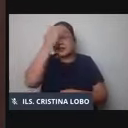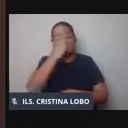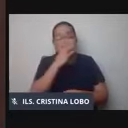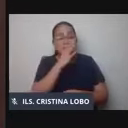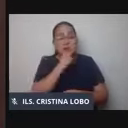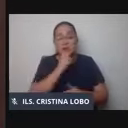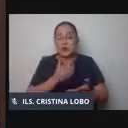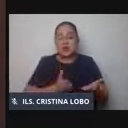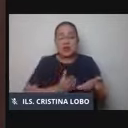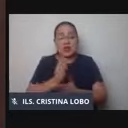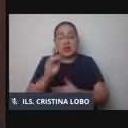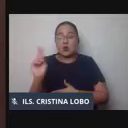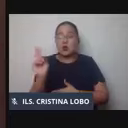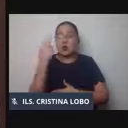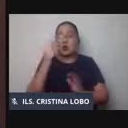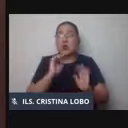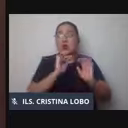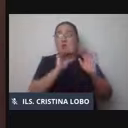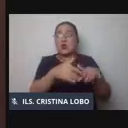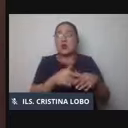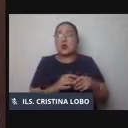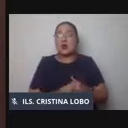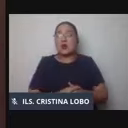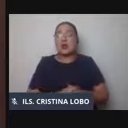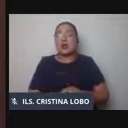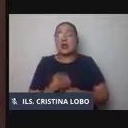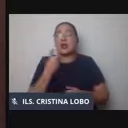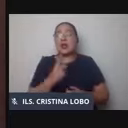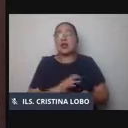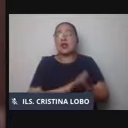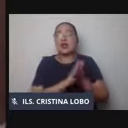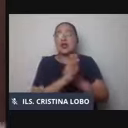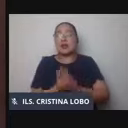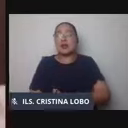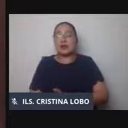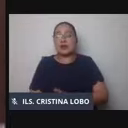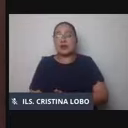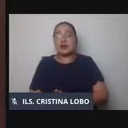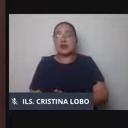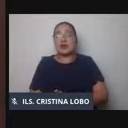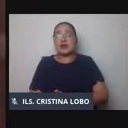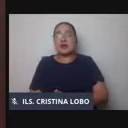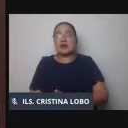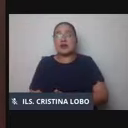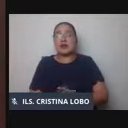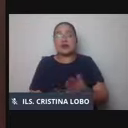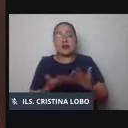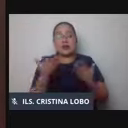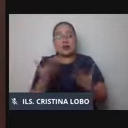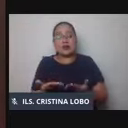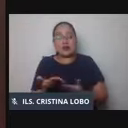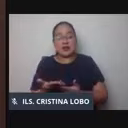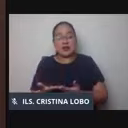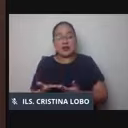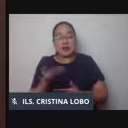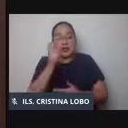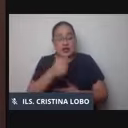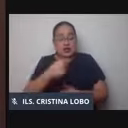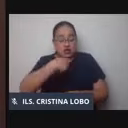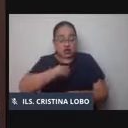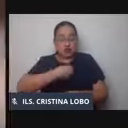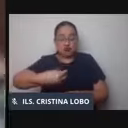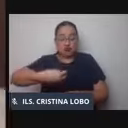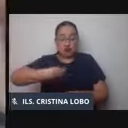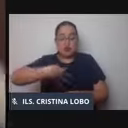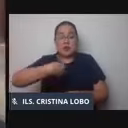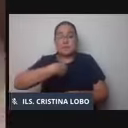a la preparatoria. Y esto me categoriza a mí, no es que los demás me categoricen, es que yo me